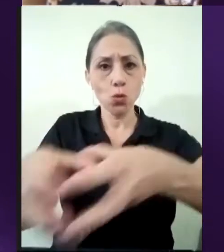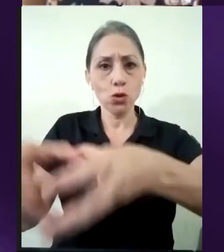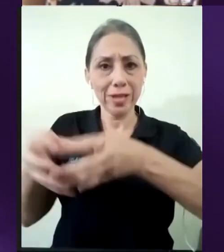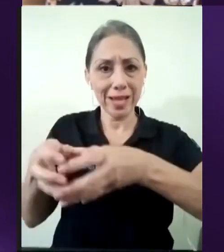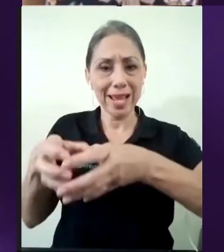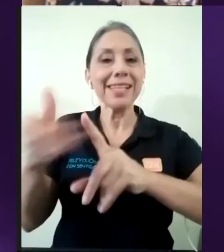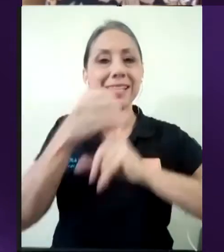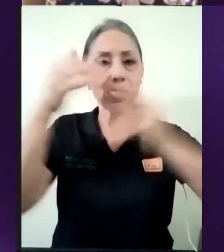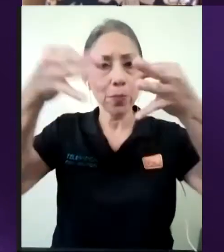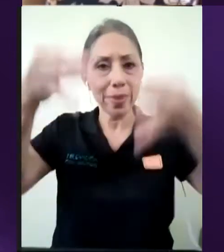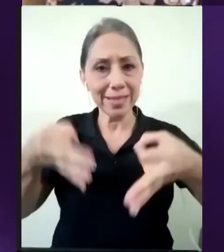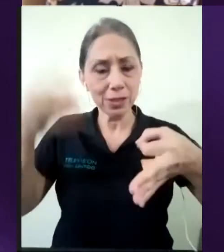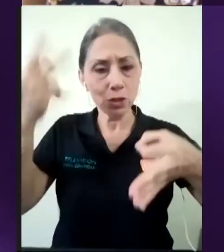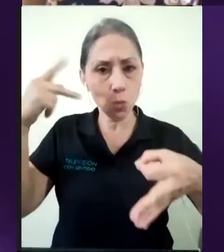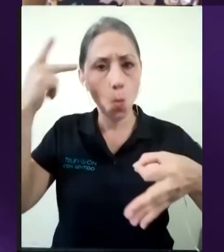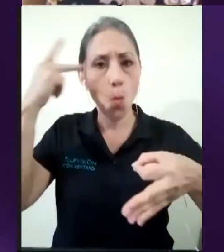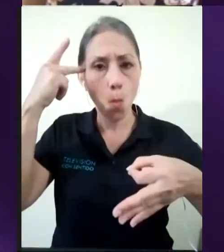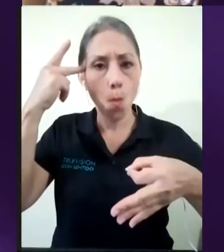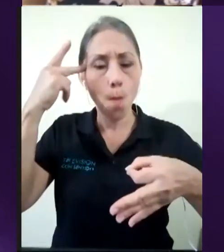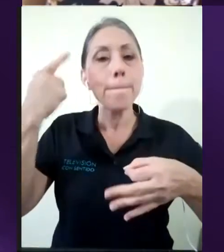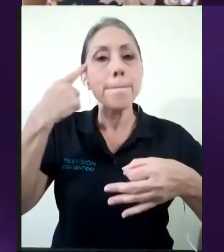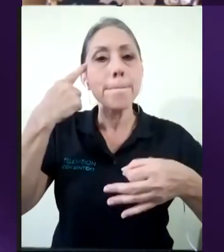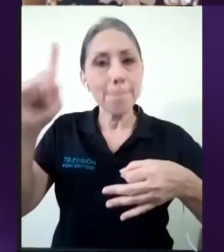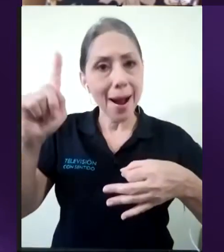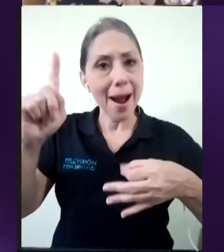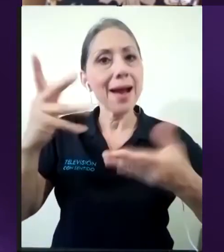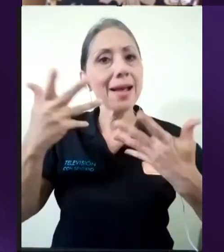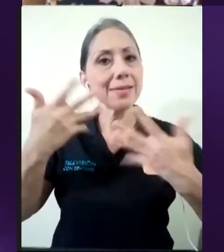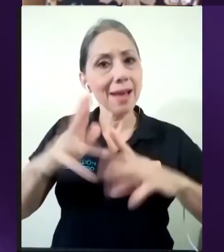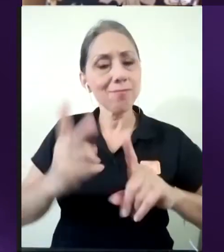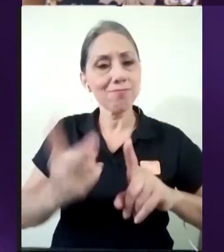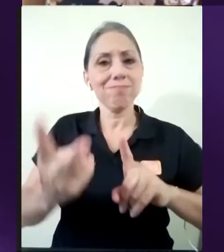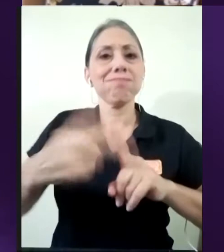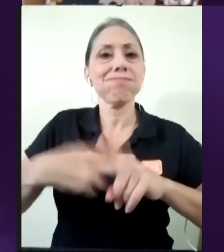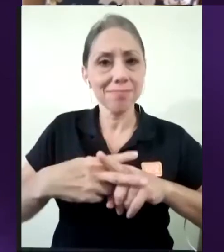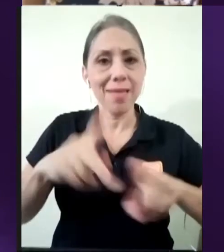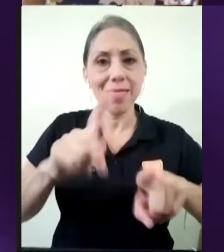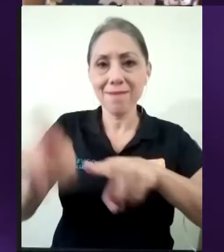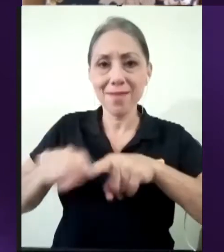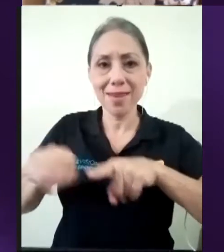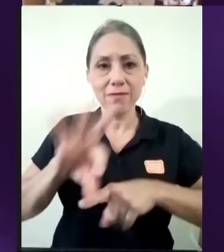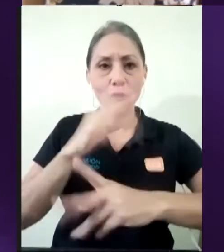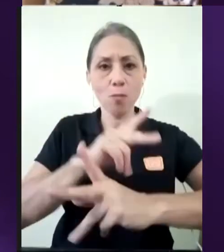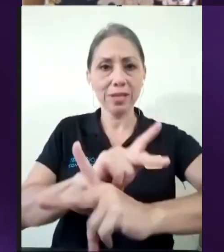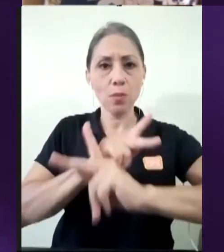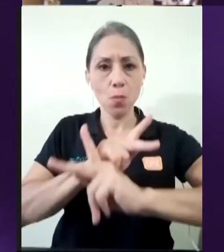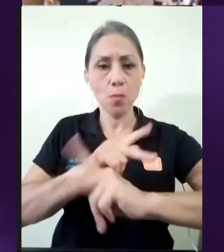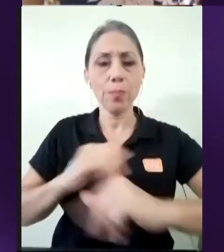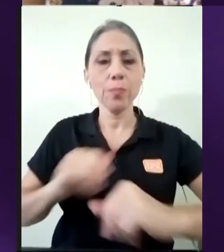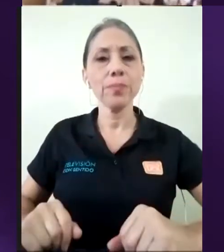para plasmar o gerenciar cada una de esas medidas de protección.